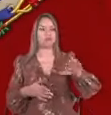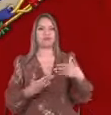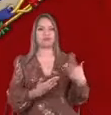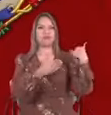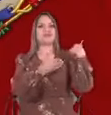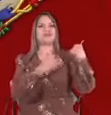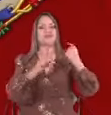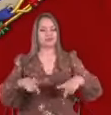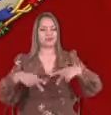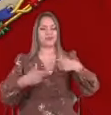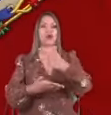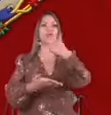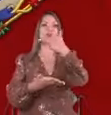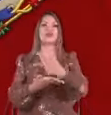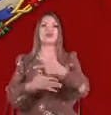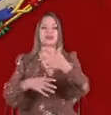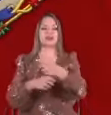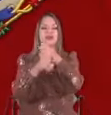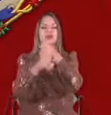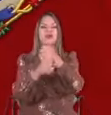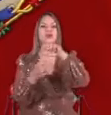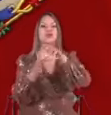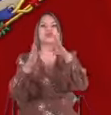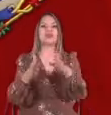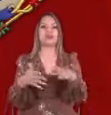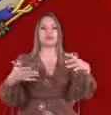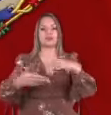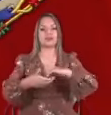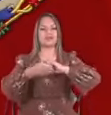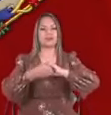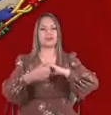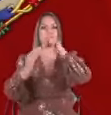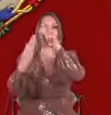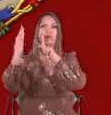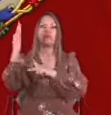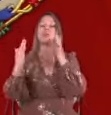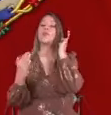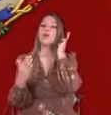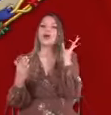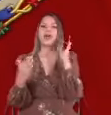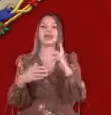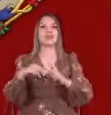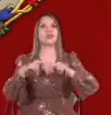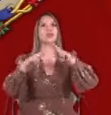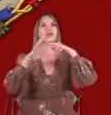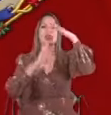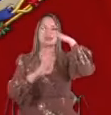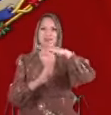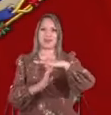devolveremos vida a los comités de seguridad ciudadana de la mano del programa Mujeres Constructoras de Paz.